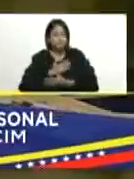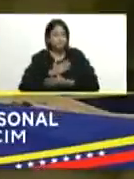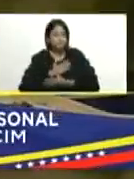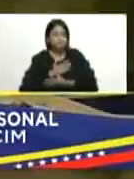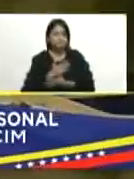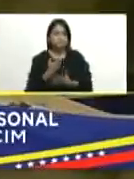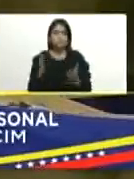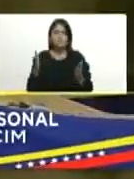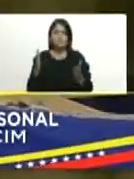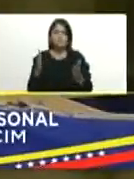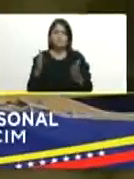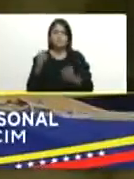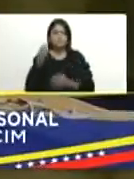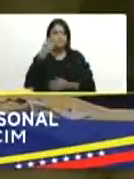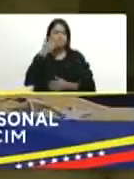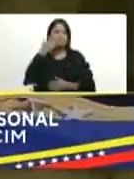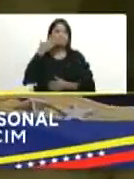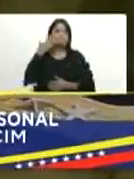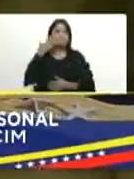y es motivo de orgullo.